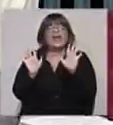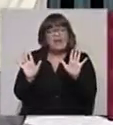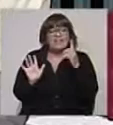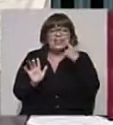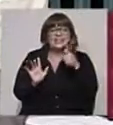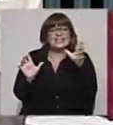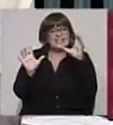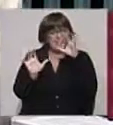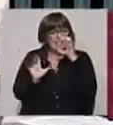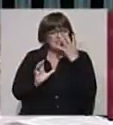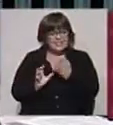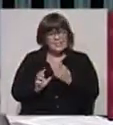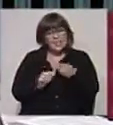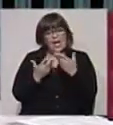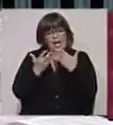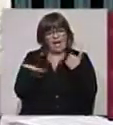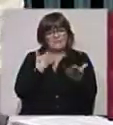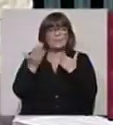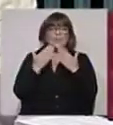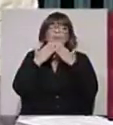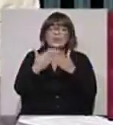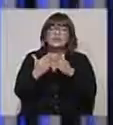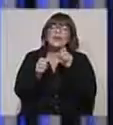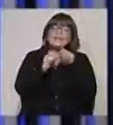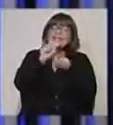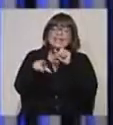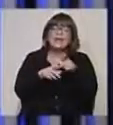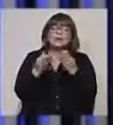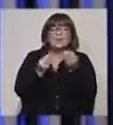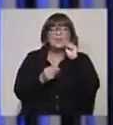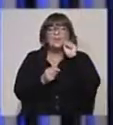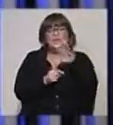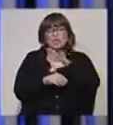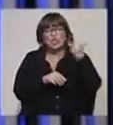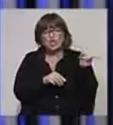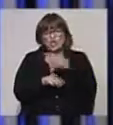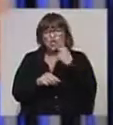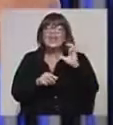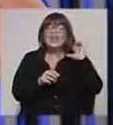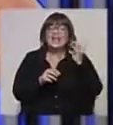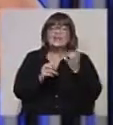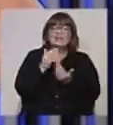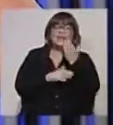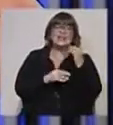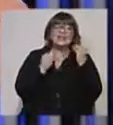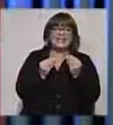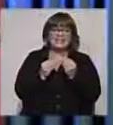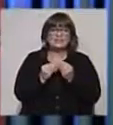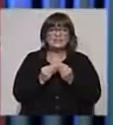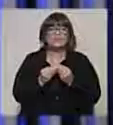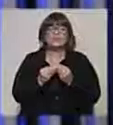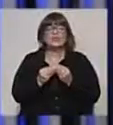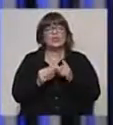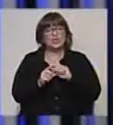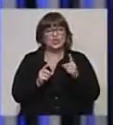ahí empezamos a hablar. Falta preguntas, muchos mensajes llegaron hoy, ¿no? Les mandamos un beso a todos. ¿En qué radio están de mañana los conductores de EPA? No, bueno.